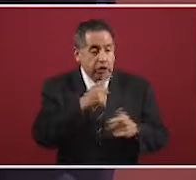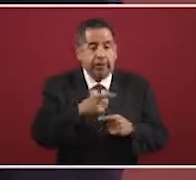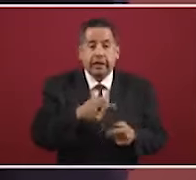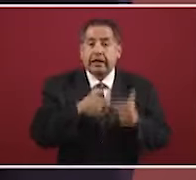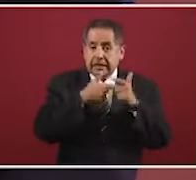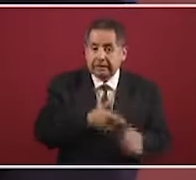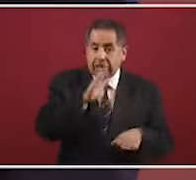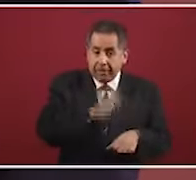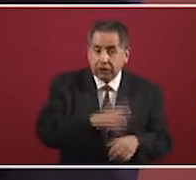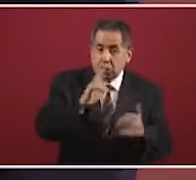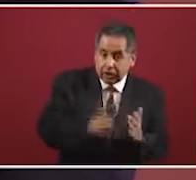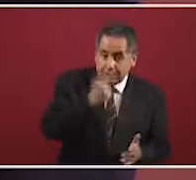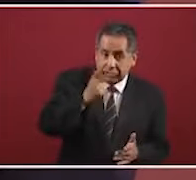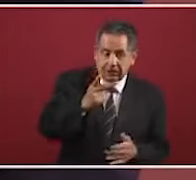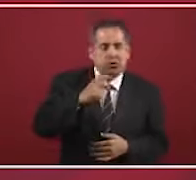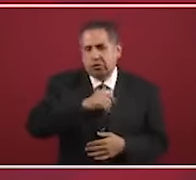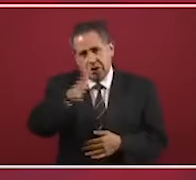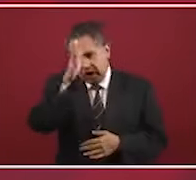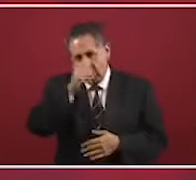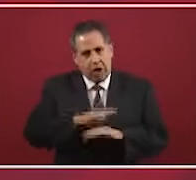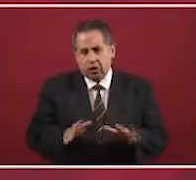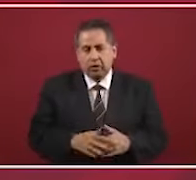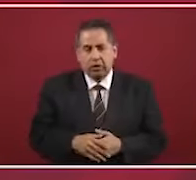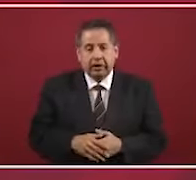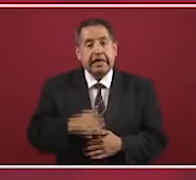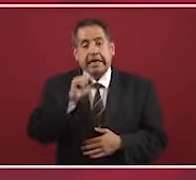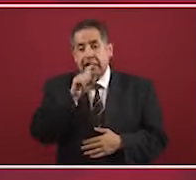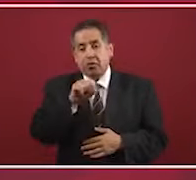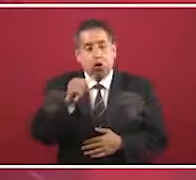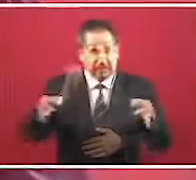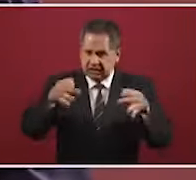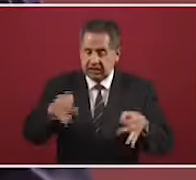sino que estoy proponiendo la revocación del mandato.